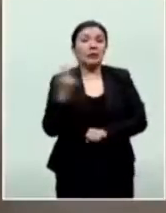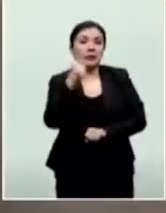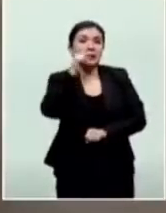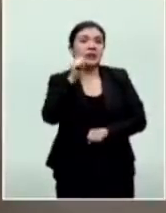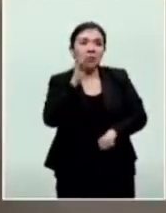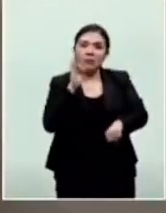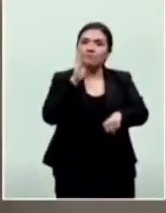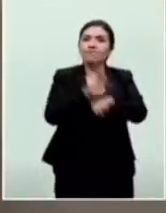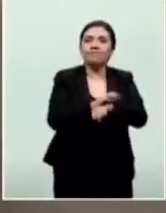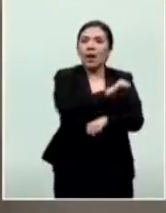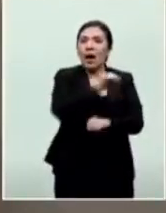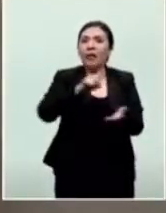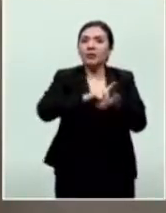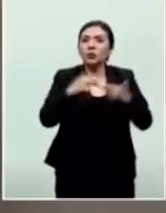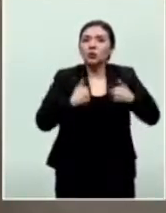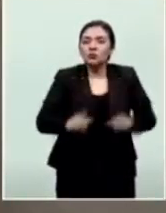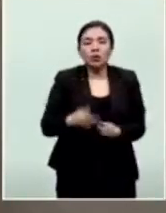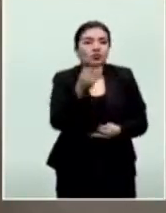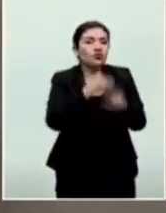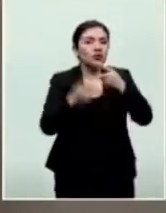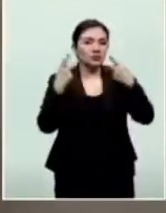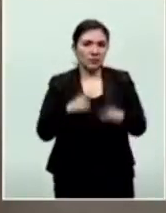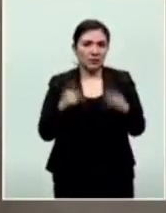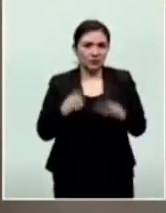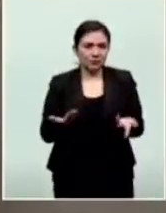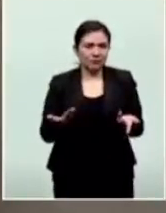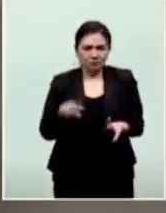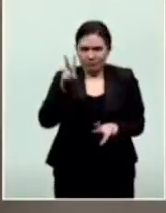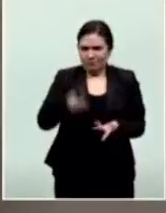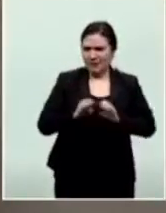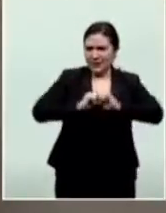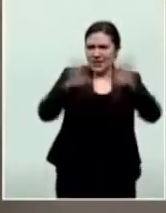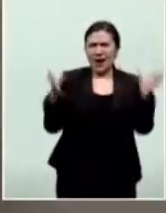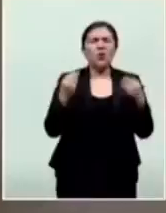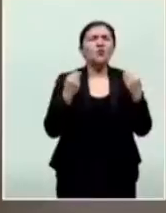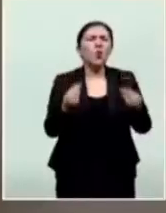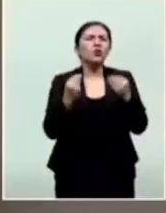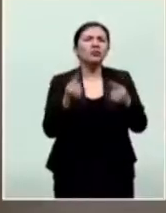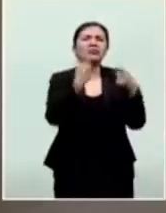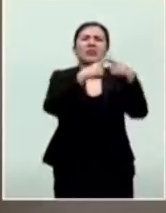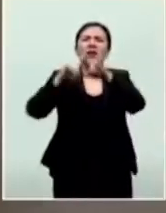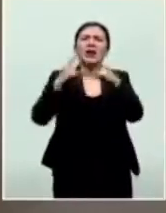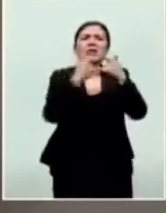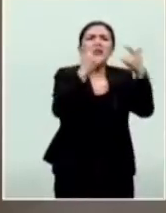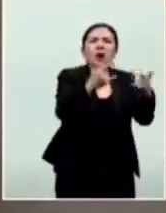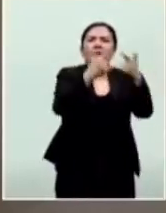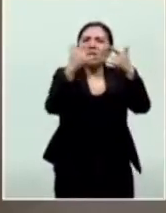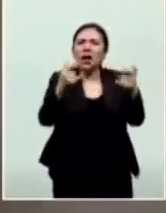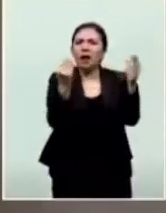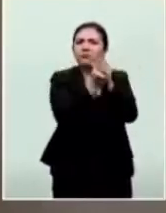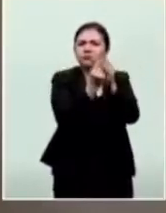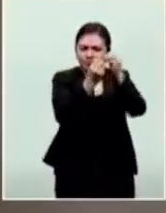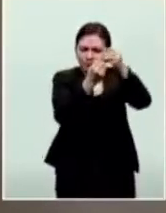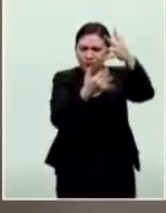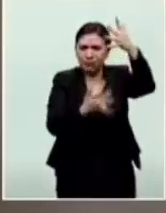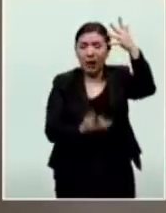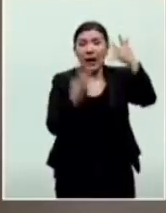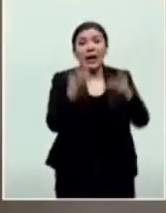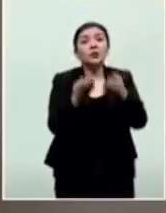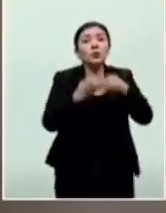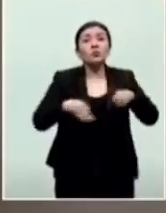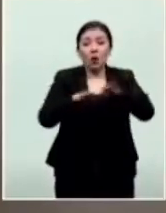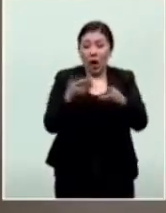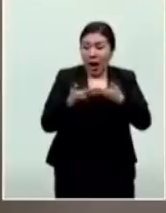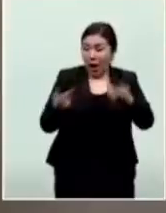de defender los derechos humanos de las personas. Y claro, hay miles de casos que están así. ¿Por qué es importante que atraigamos